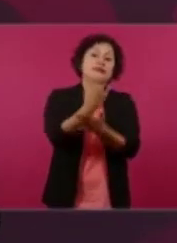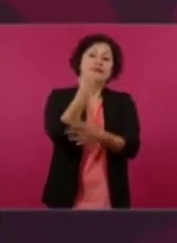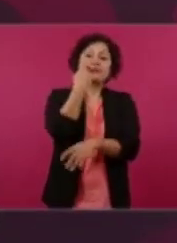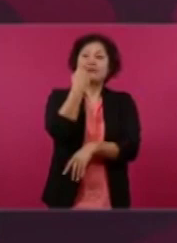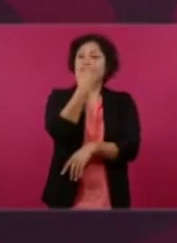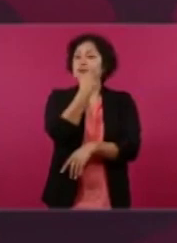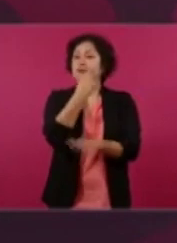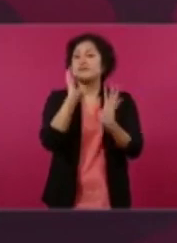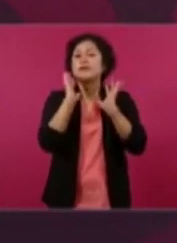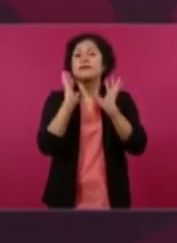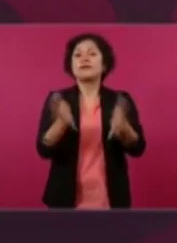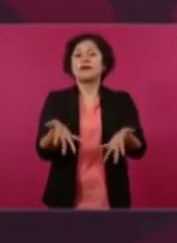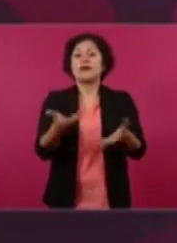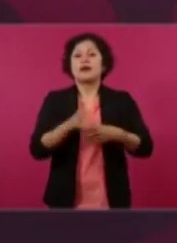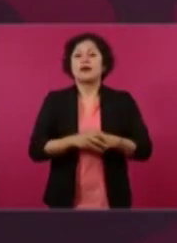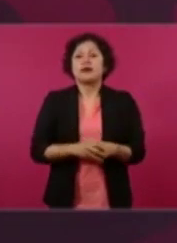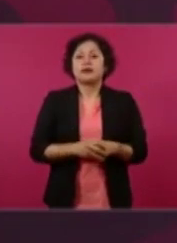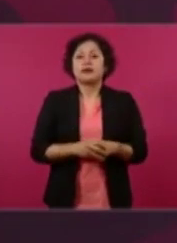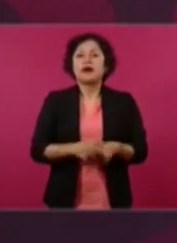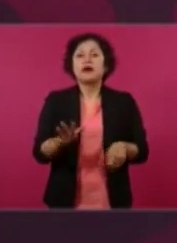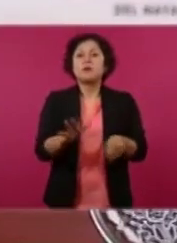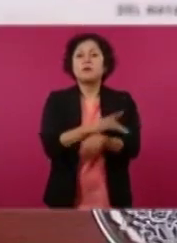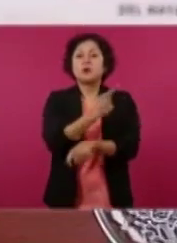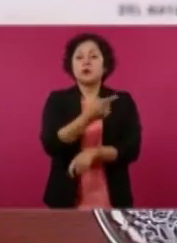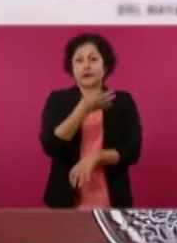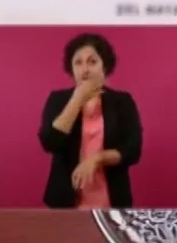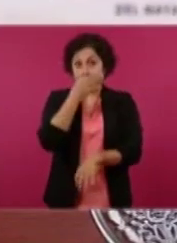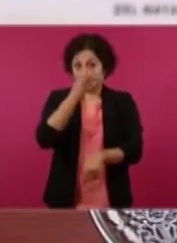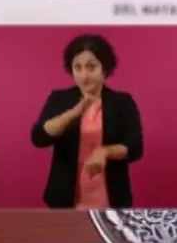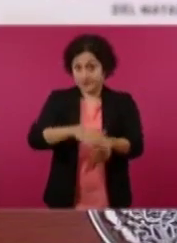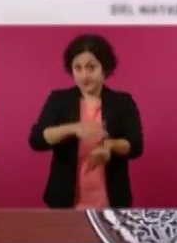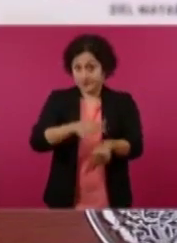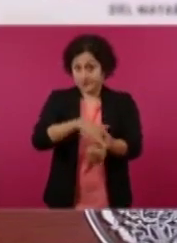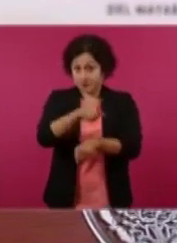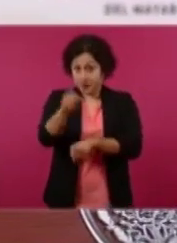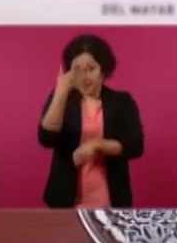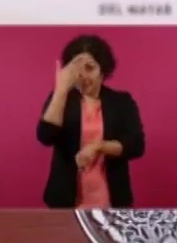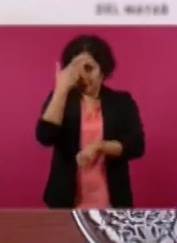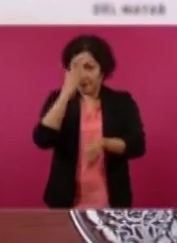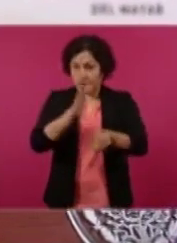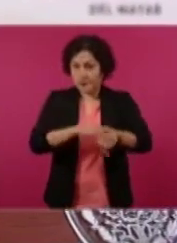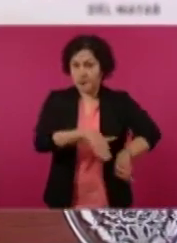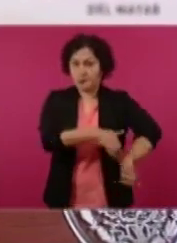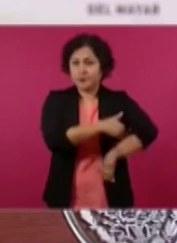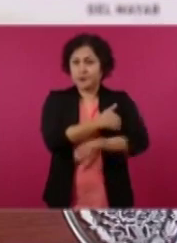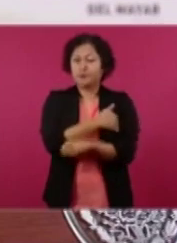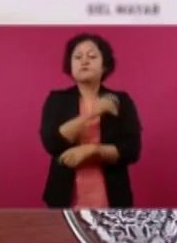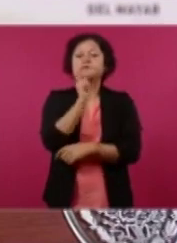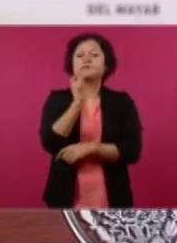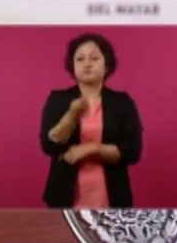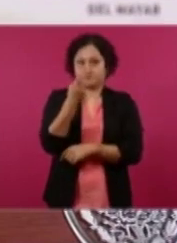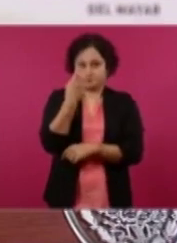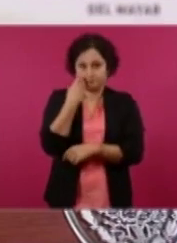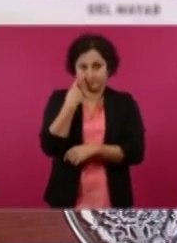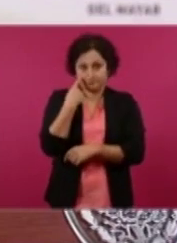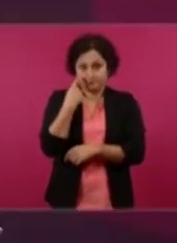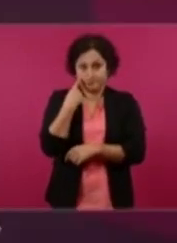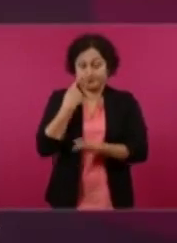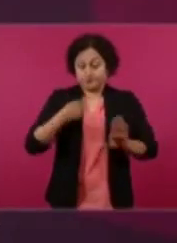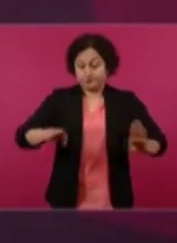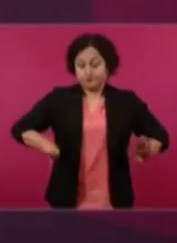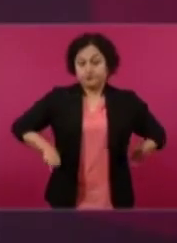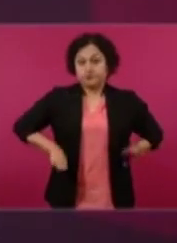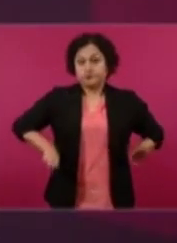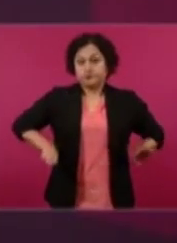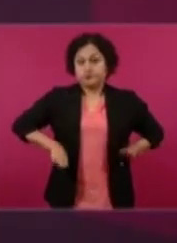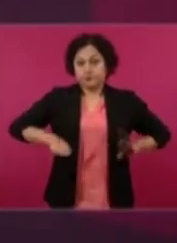han destinado una inversión de 227.878 millones de pesos, que equivale a 1% del peso interno bruto, y